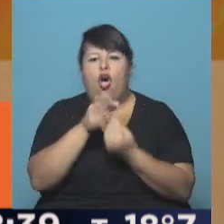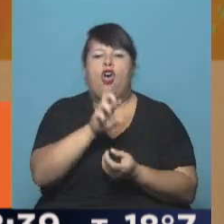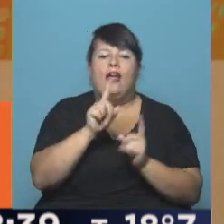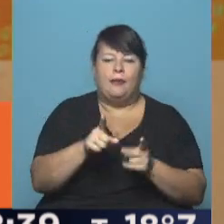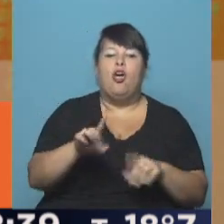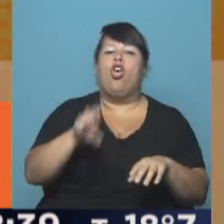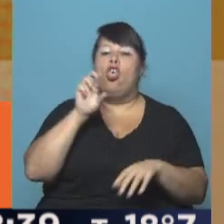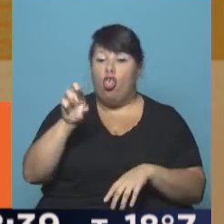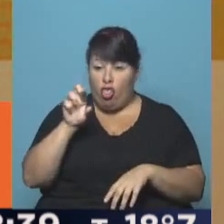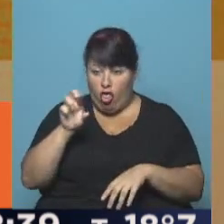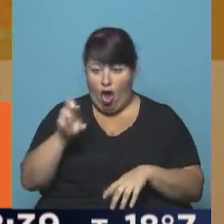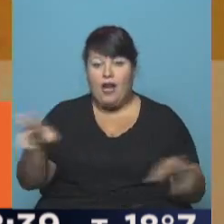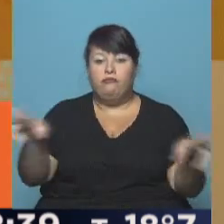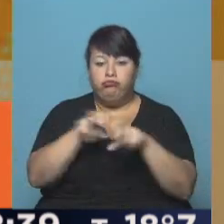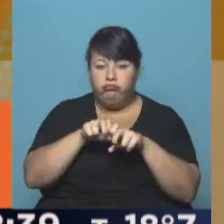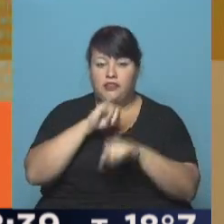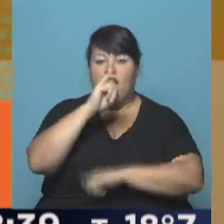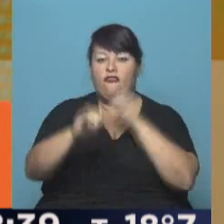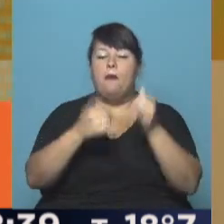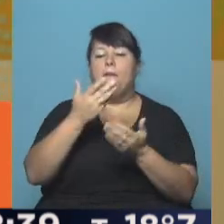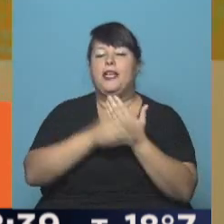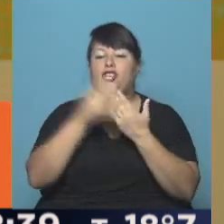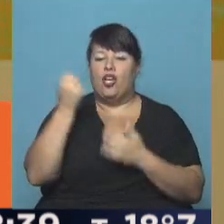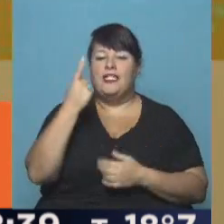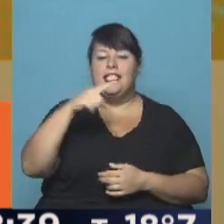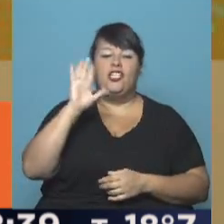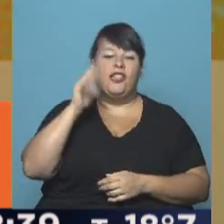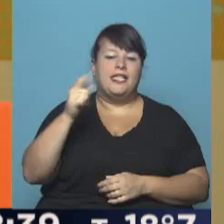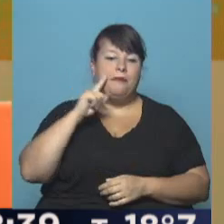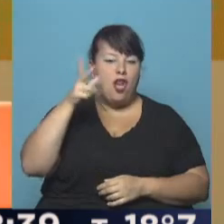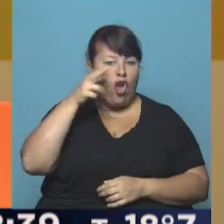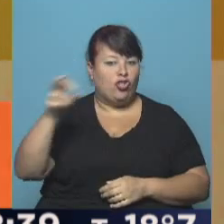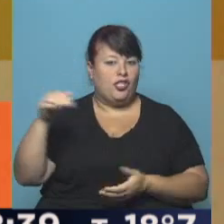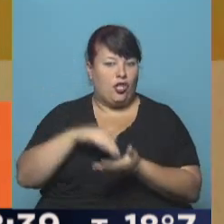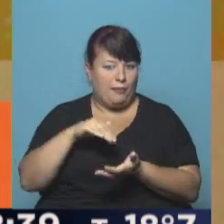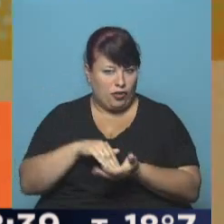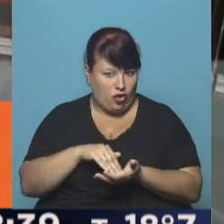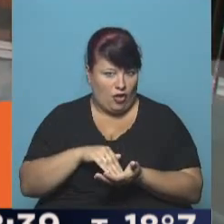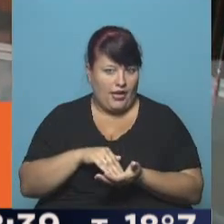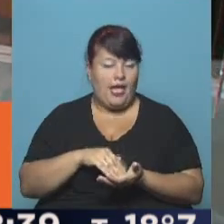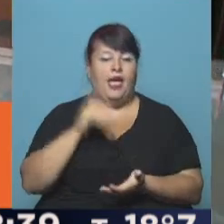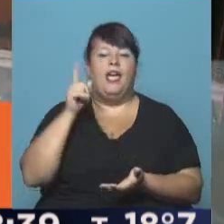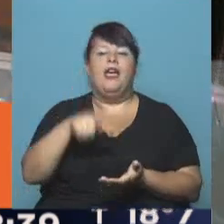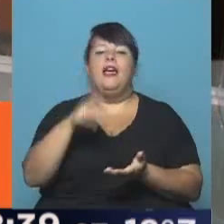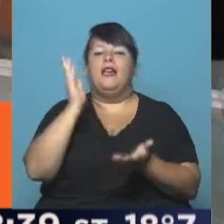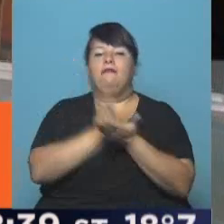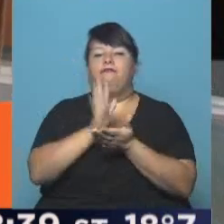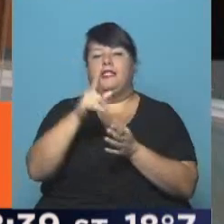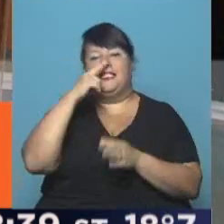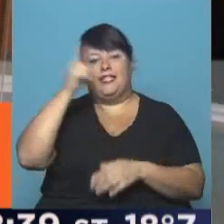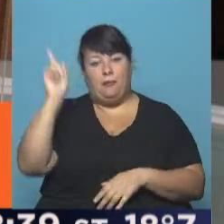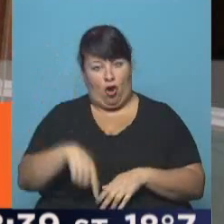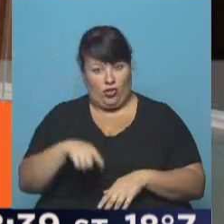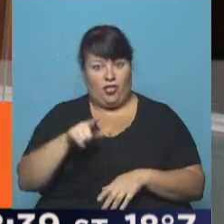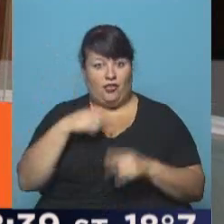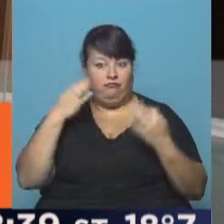en dólares la recaudación formada por el micro economía era 116 mil 800 millones la penalidad de esta alrededor del 7 por ciento